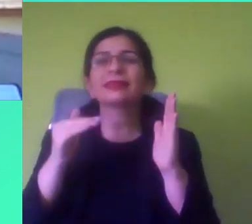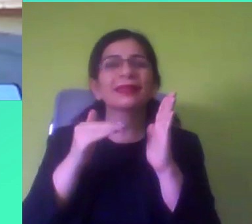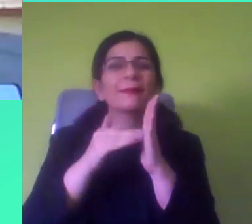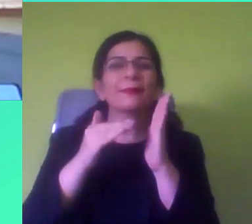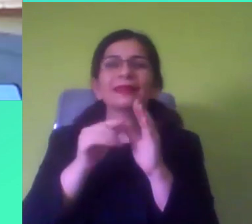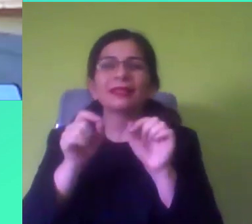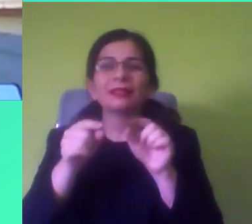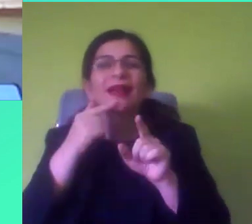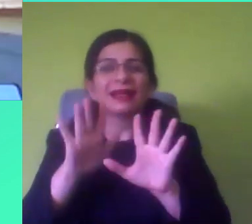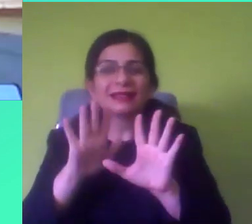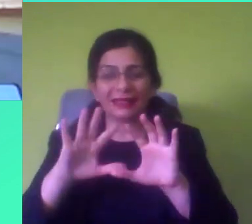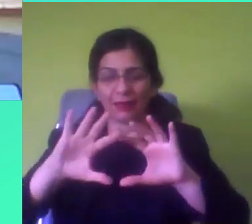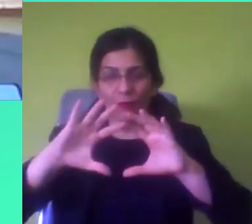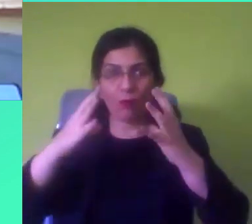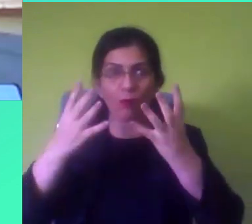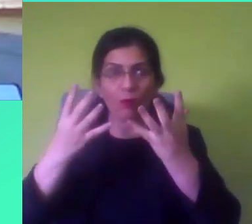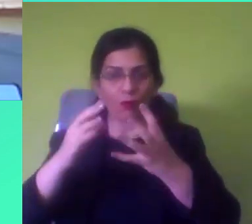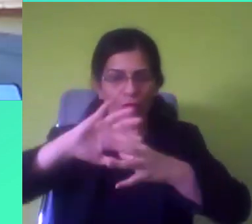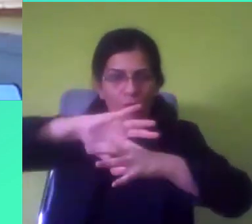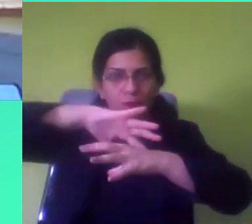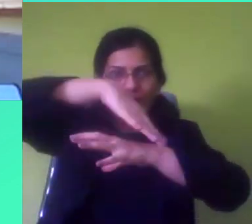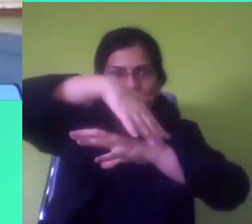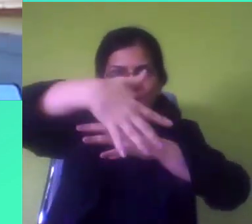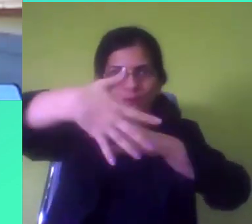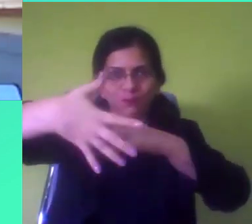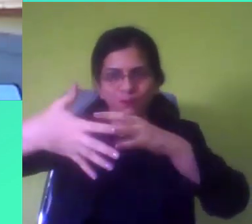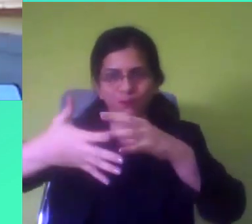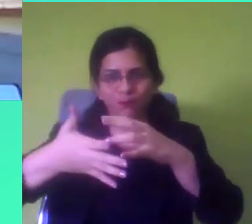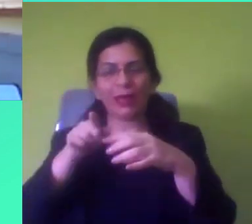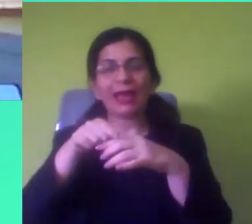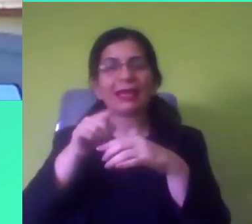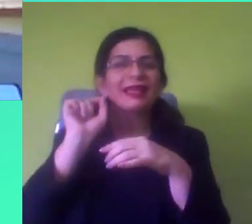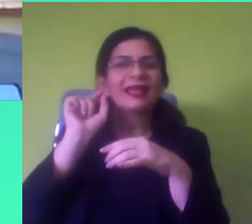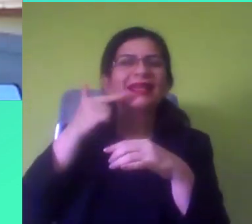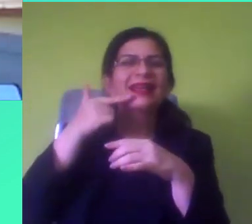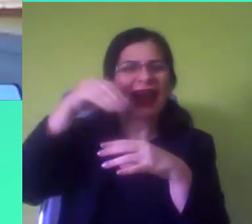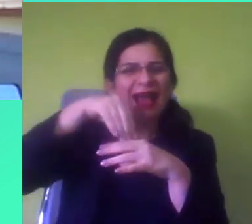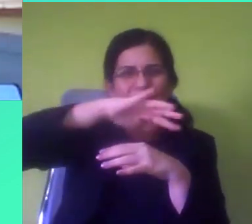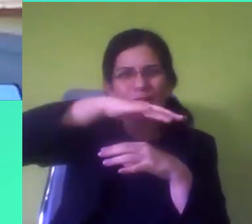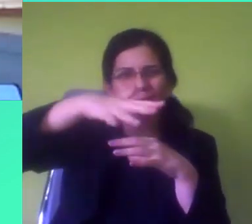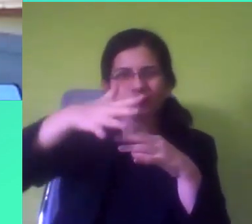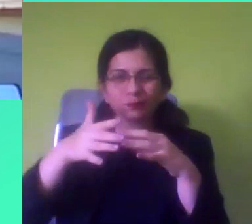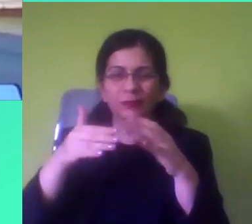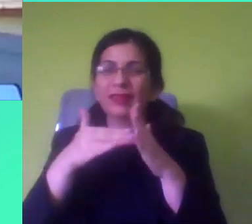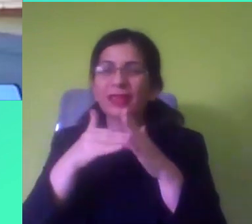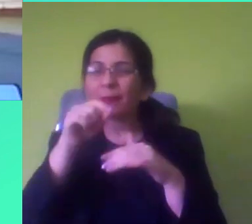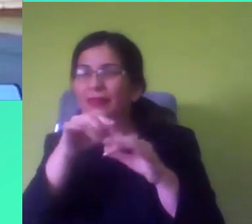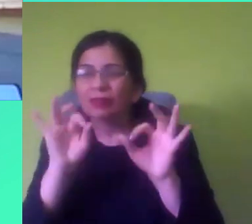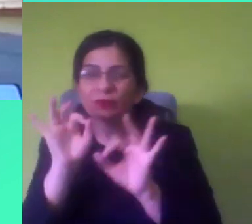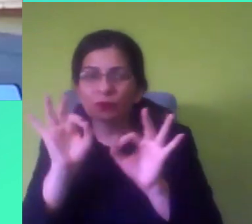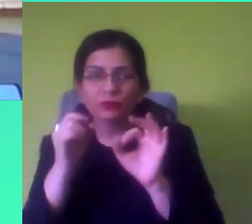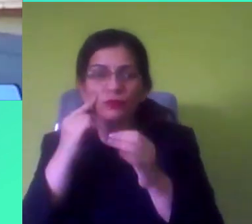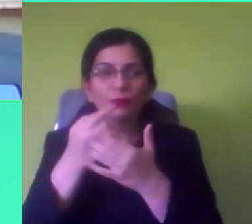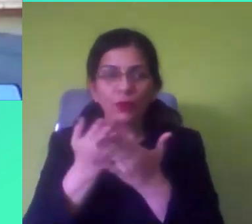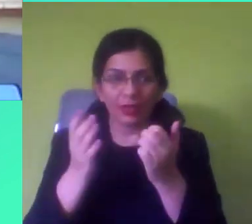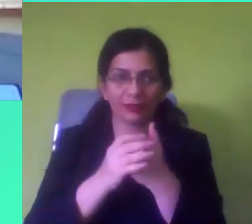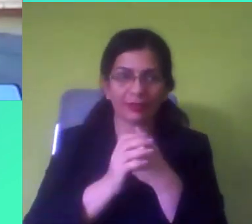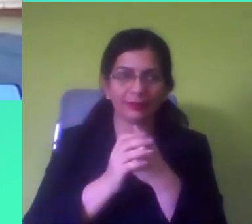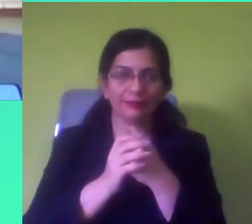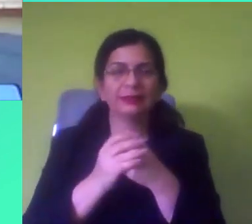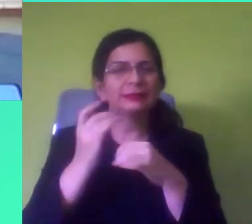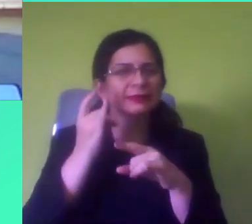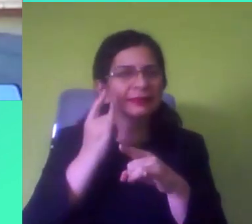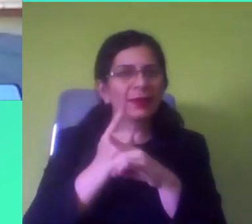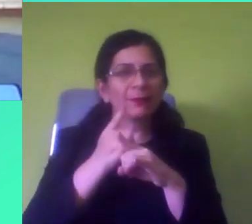gases de efecto invernadero, va a ser la cantidad de calor que se pueda guardar en la Tierra y en su atmósfera. Al